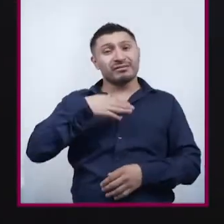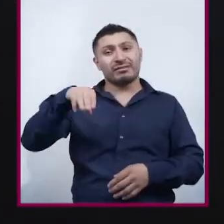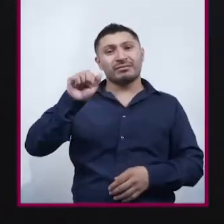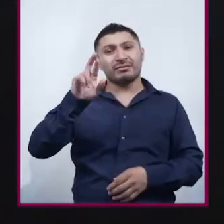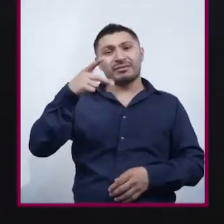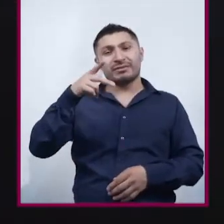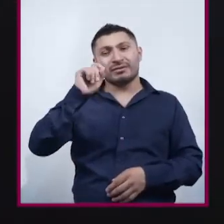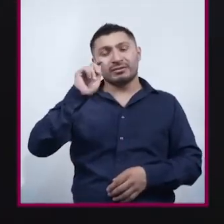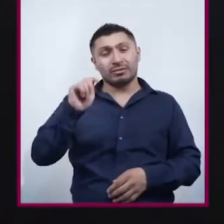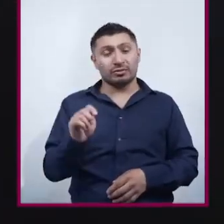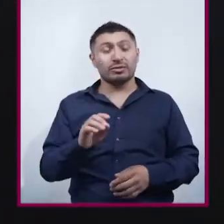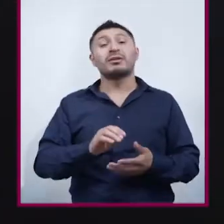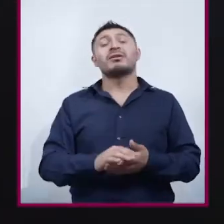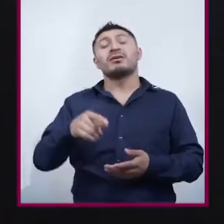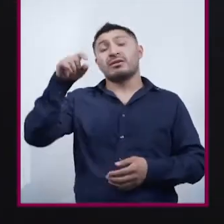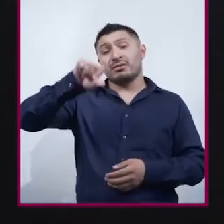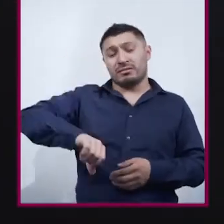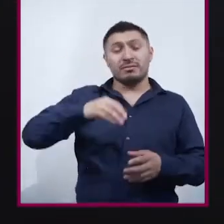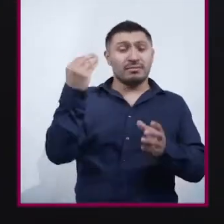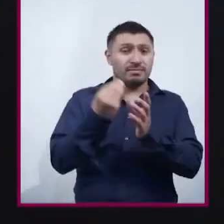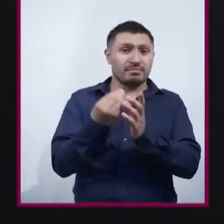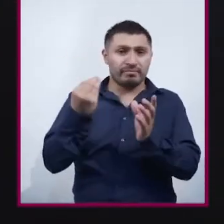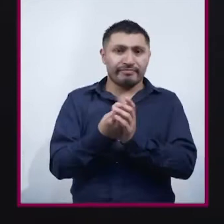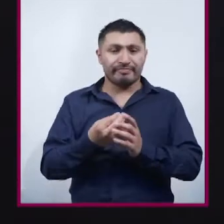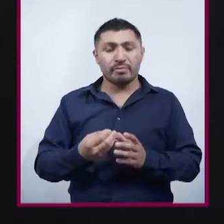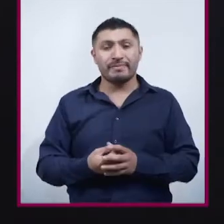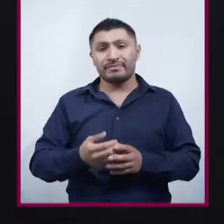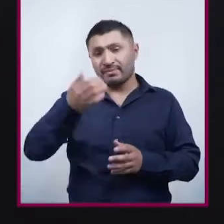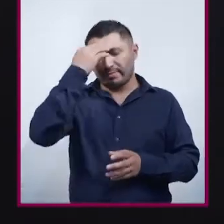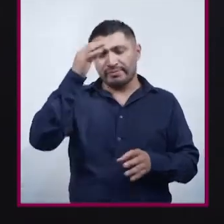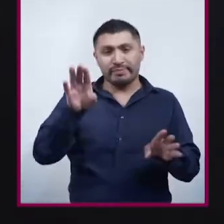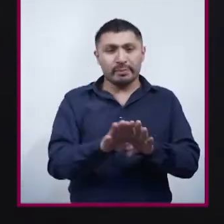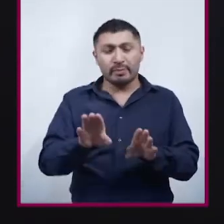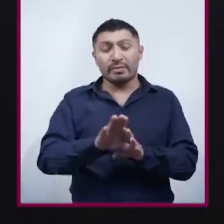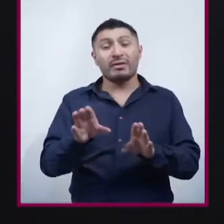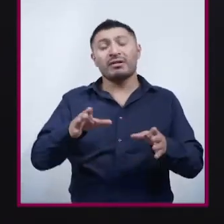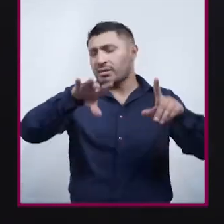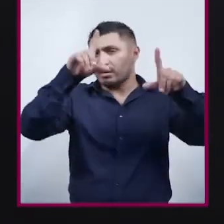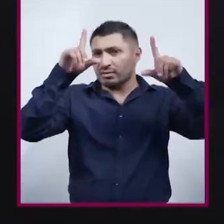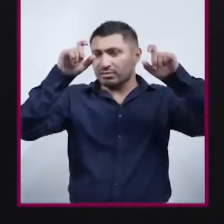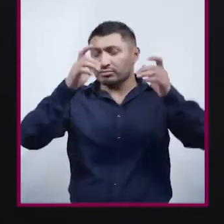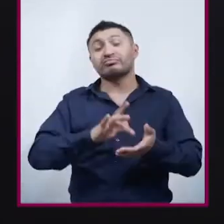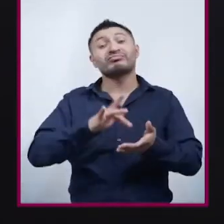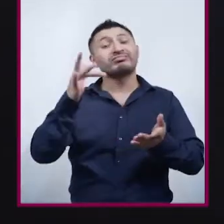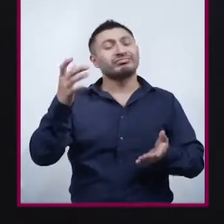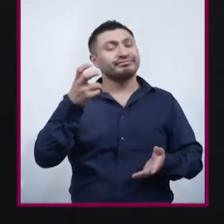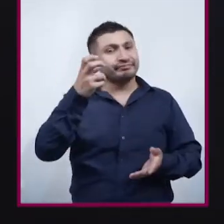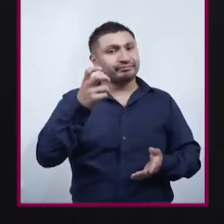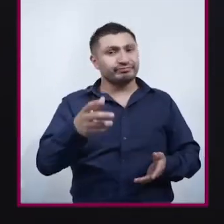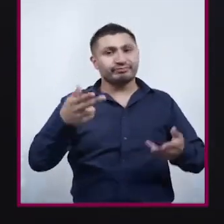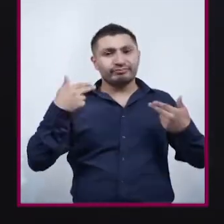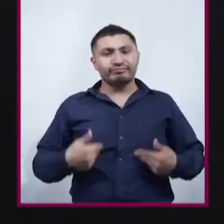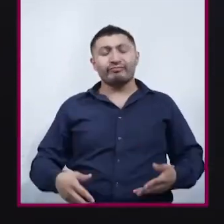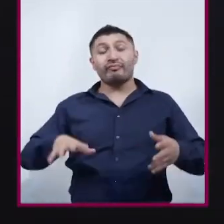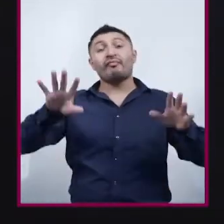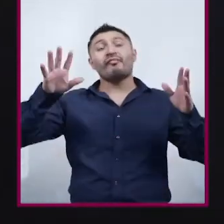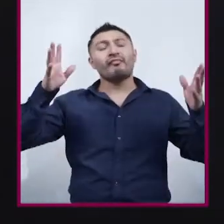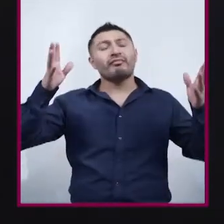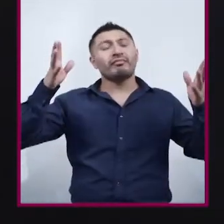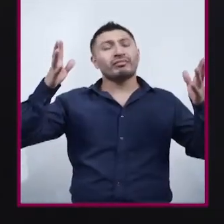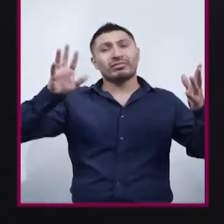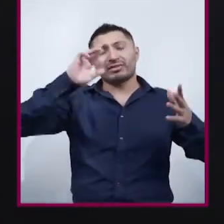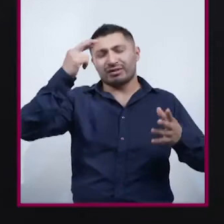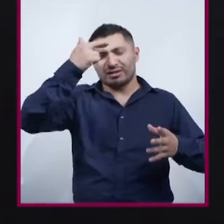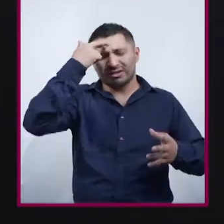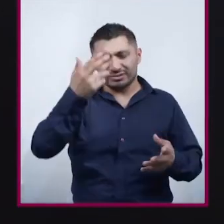Yo soy Margot Cortázar y en este programa vamos a conocer cómo, gracias a la fotografía, la humanidad ha podido recrear los escenarios